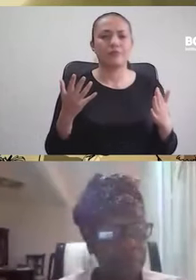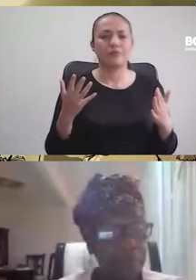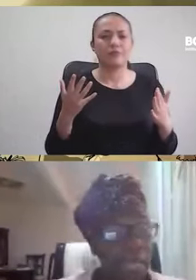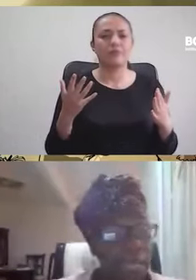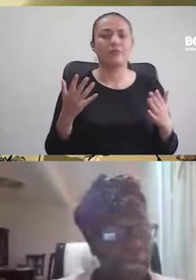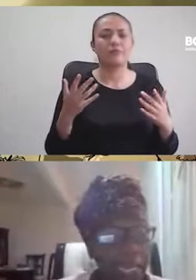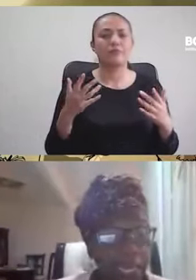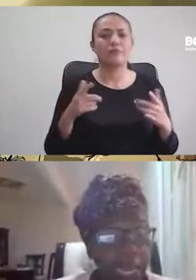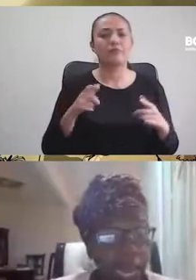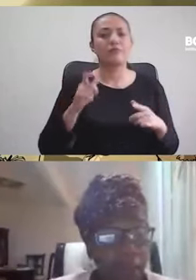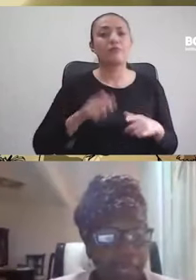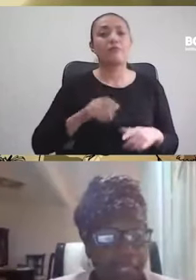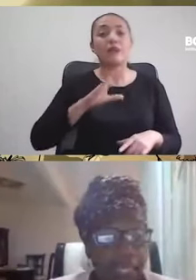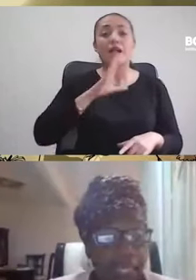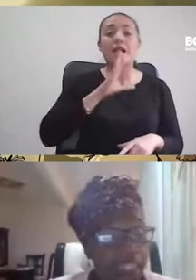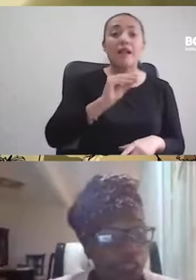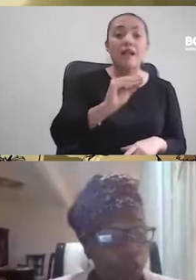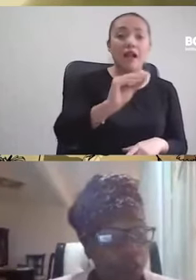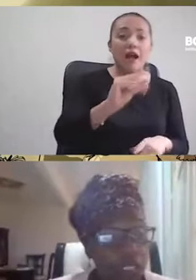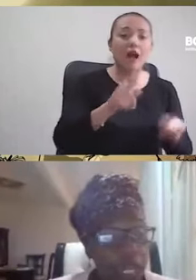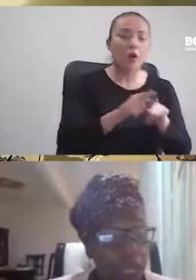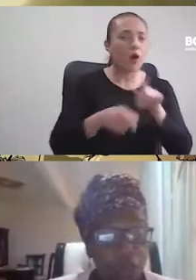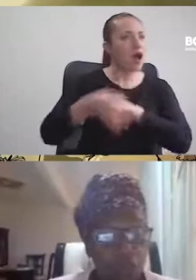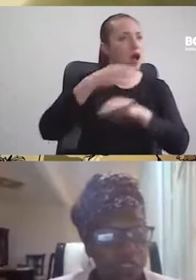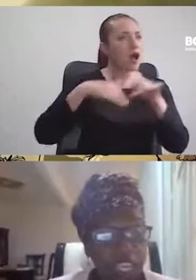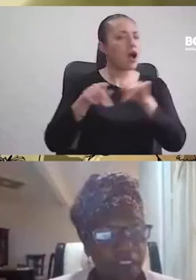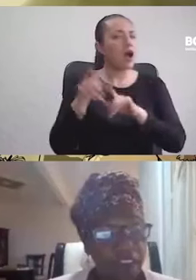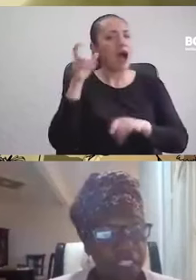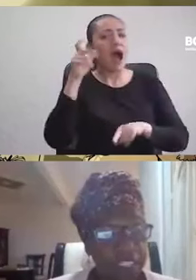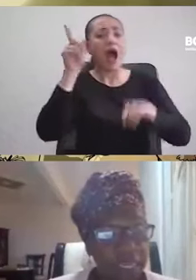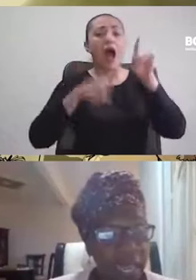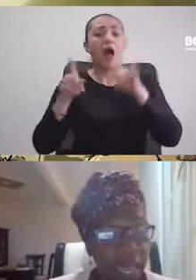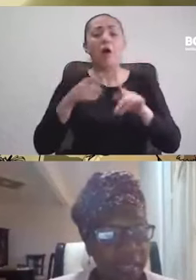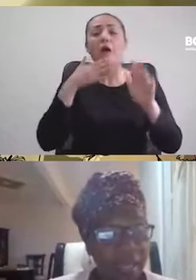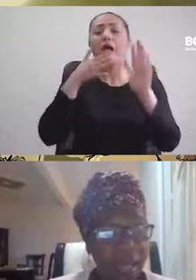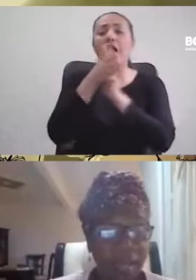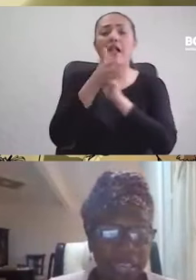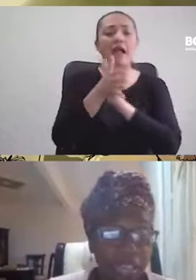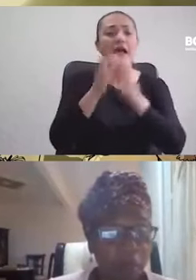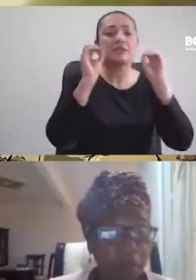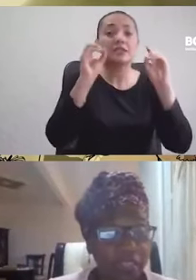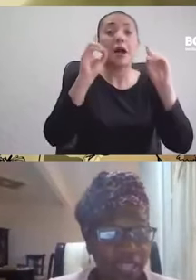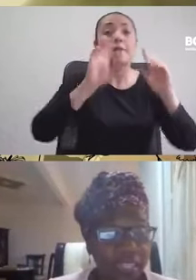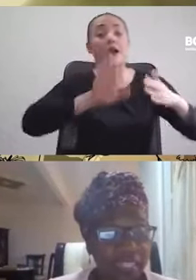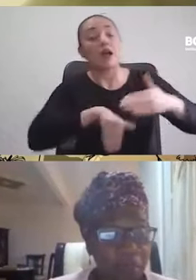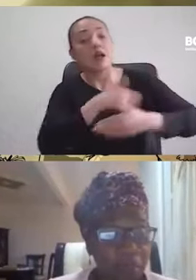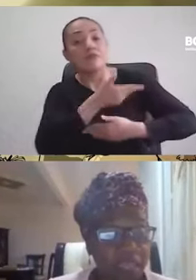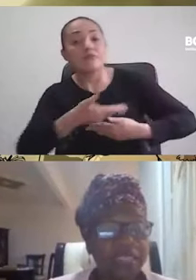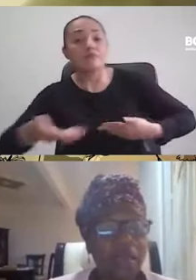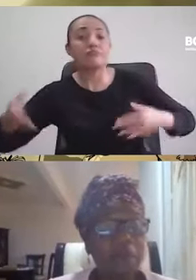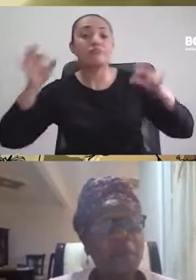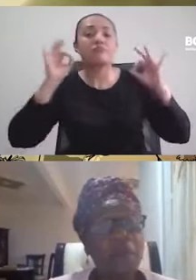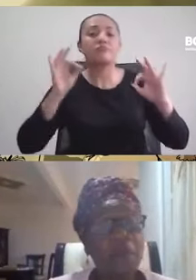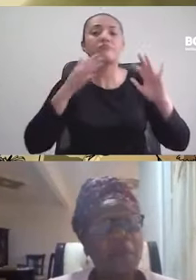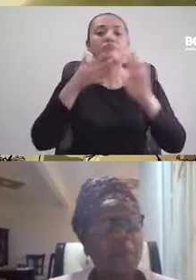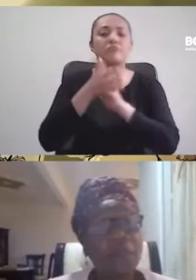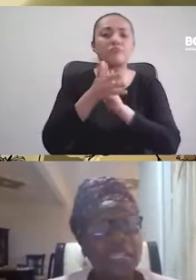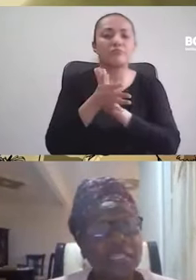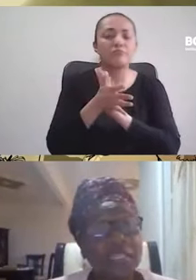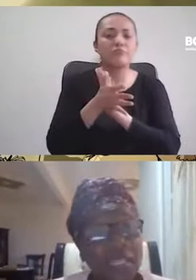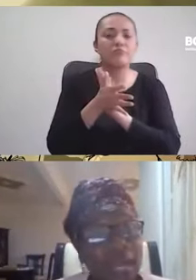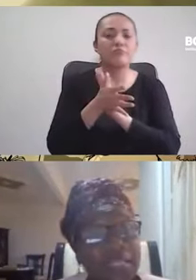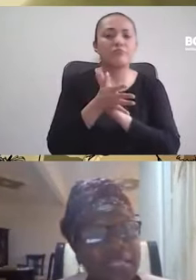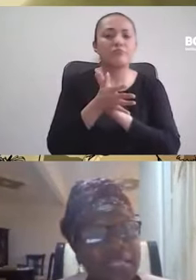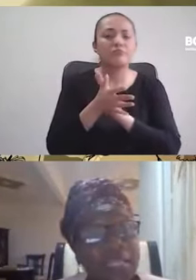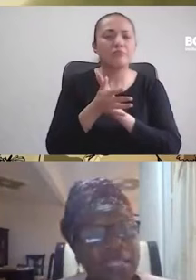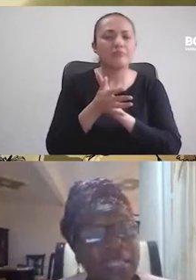El que habla es el que escuchan, unos que no dicen nada. El poeta dice y piensa lo que están de